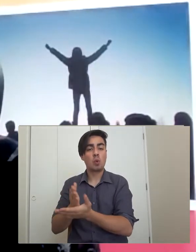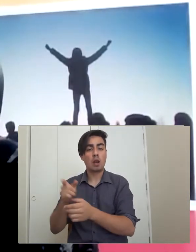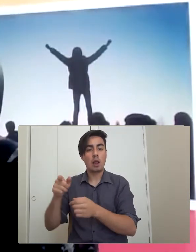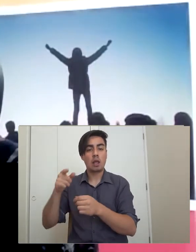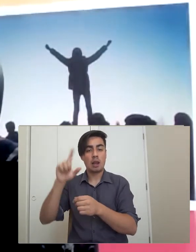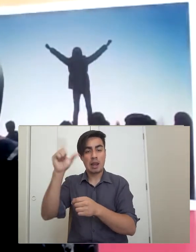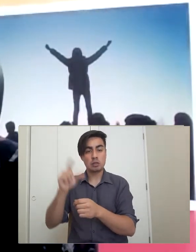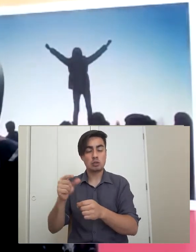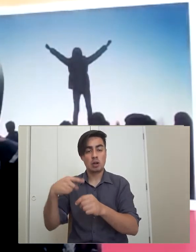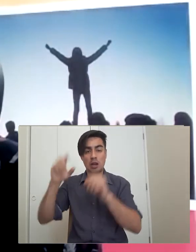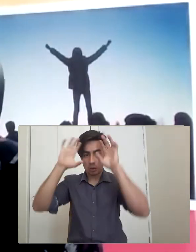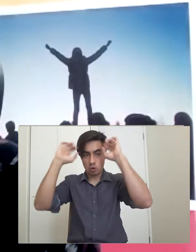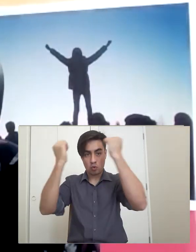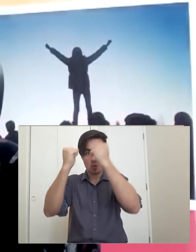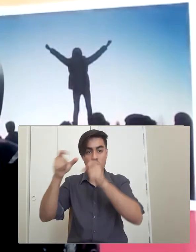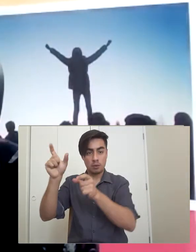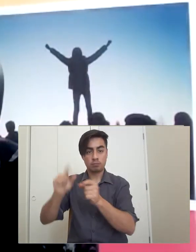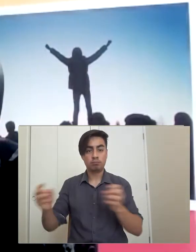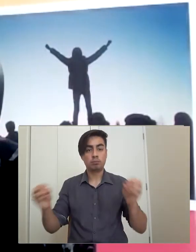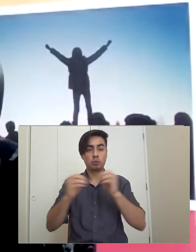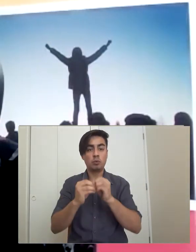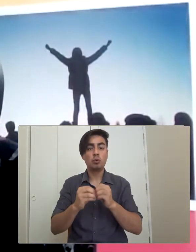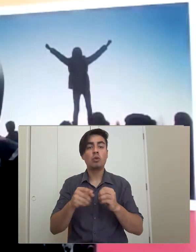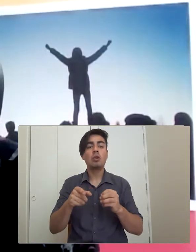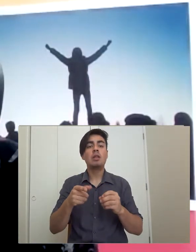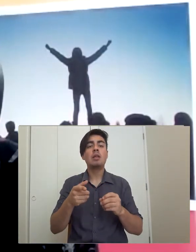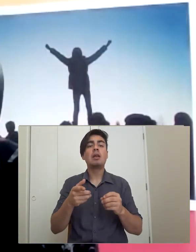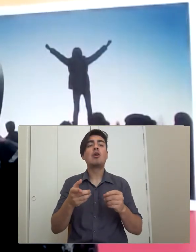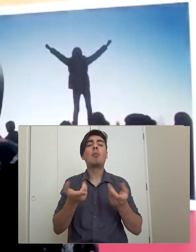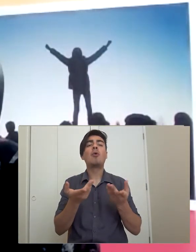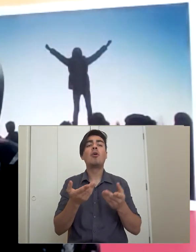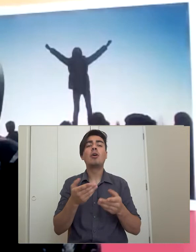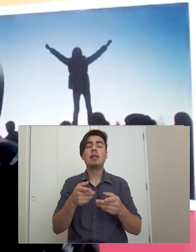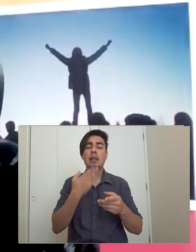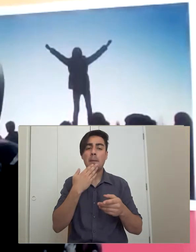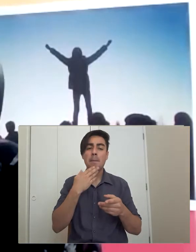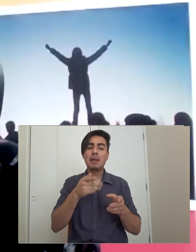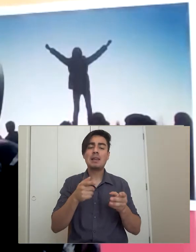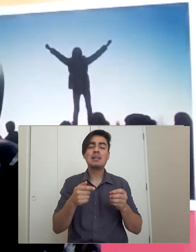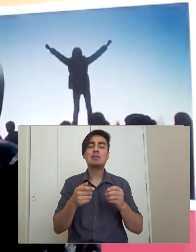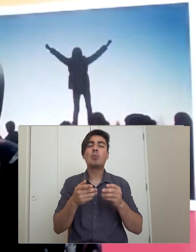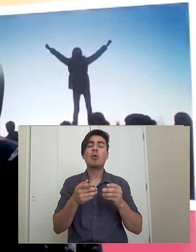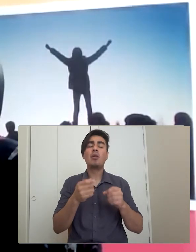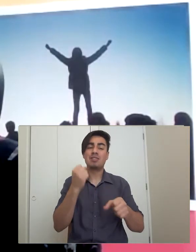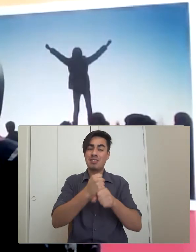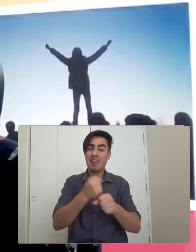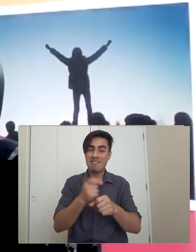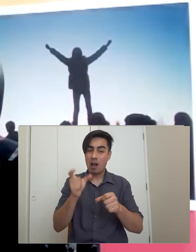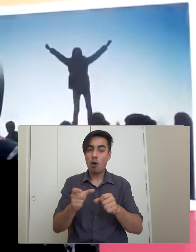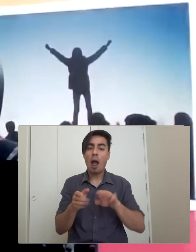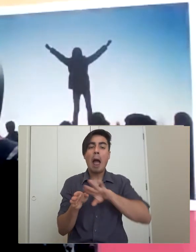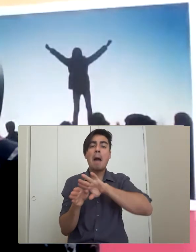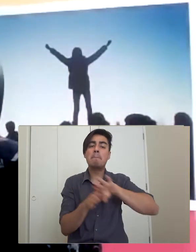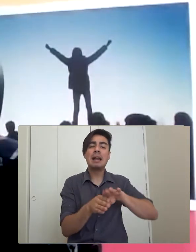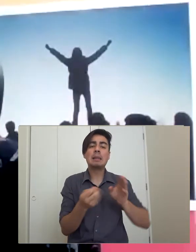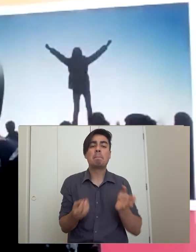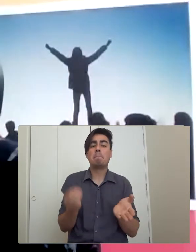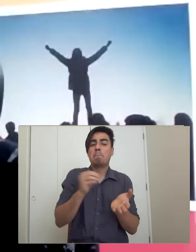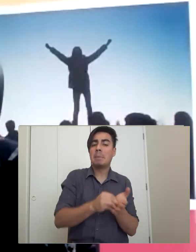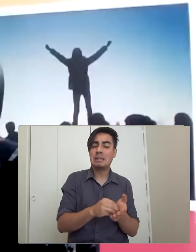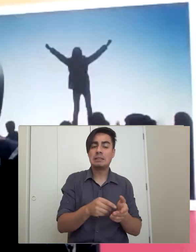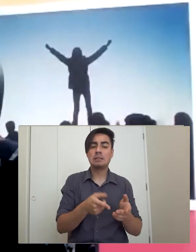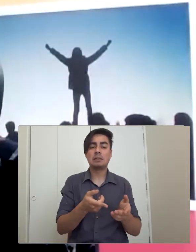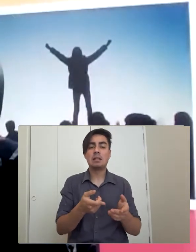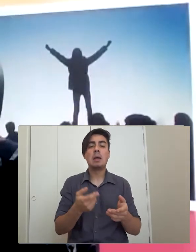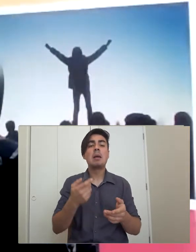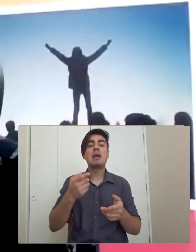y debería ser algo adicional al resto del trabajo, para